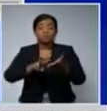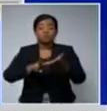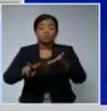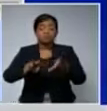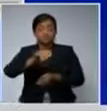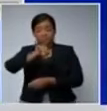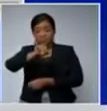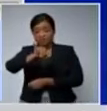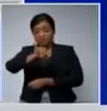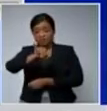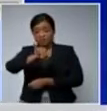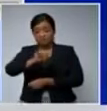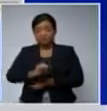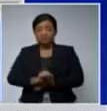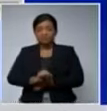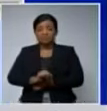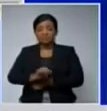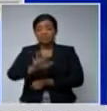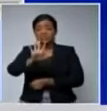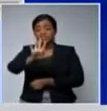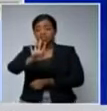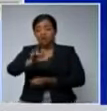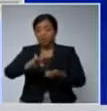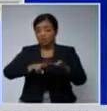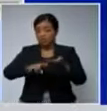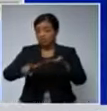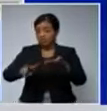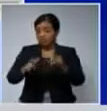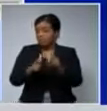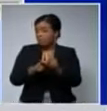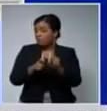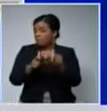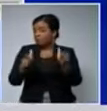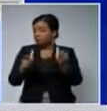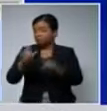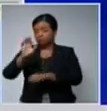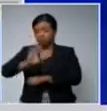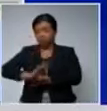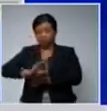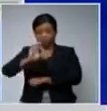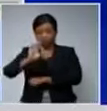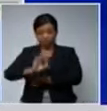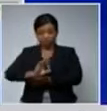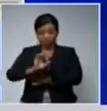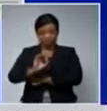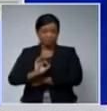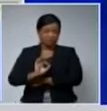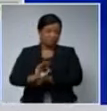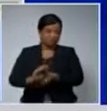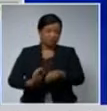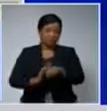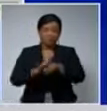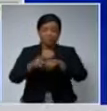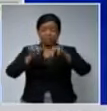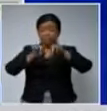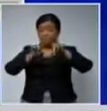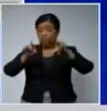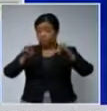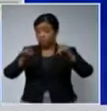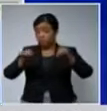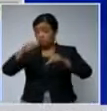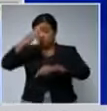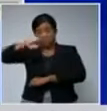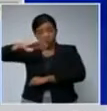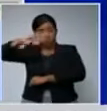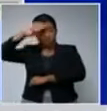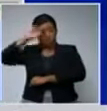las 5 primeras provincias con mayor tasa de incidencia de nuestro país, incidencia de casos